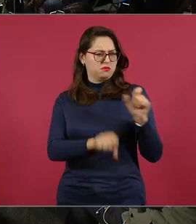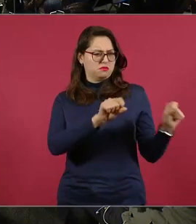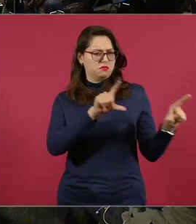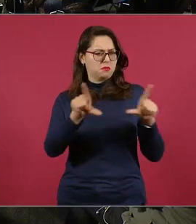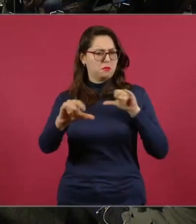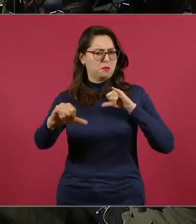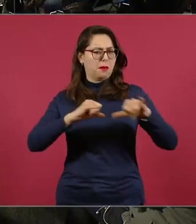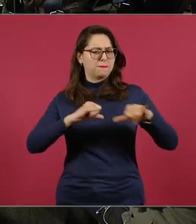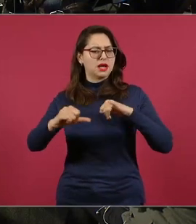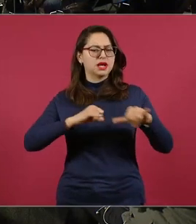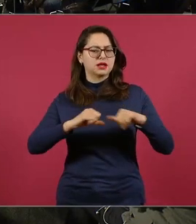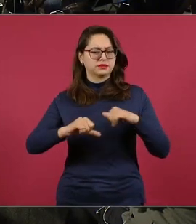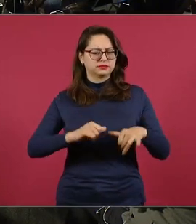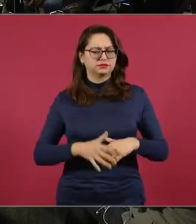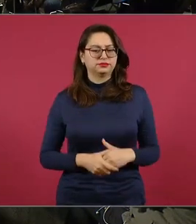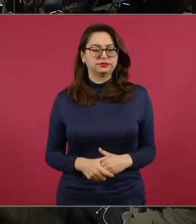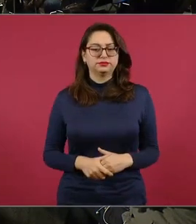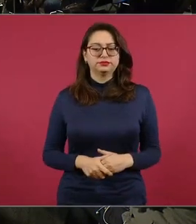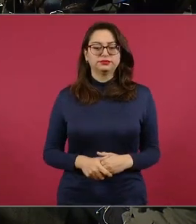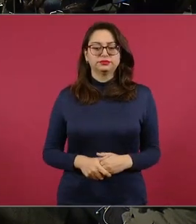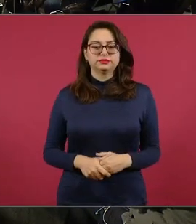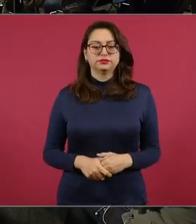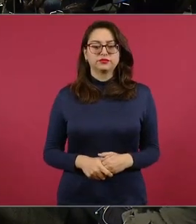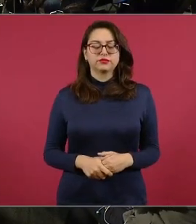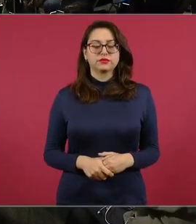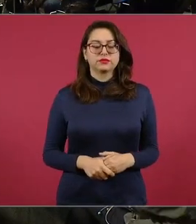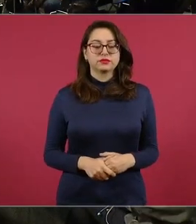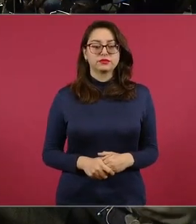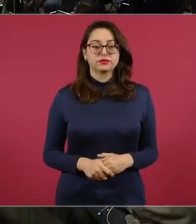el mapa de la zona?